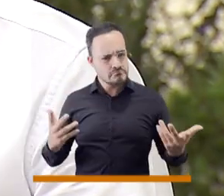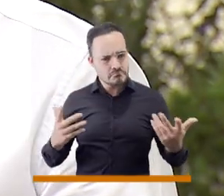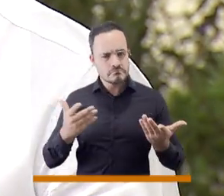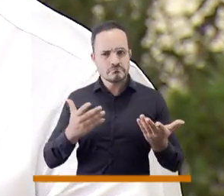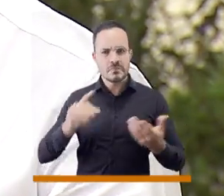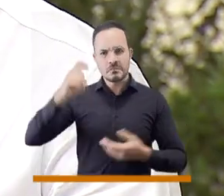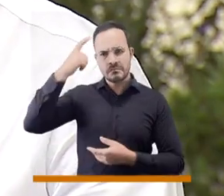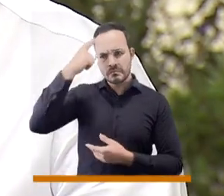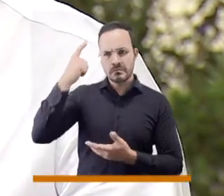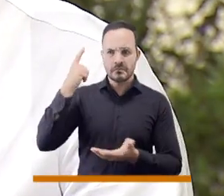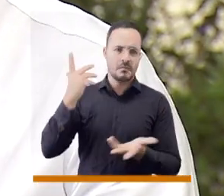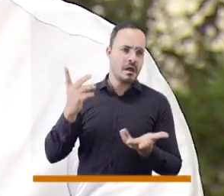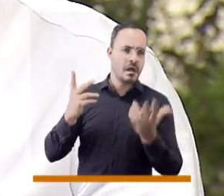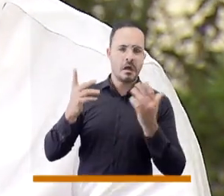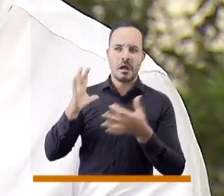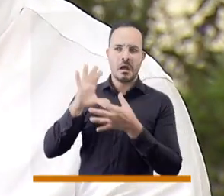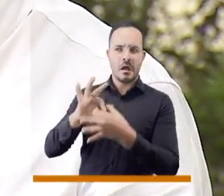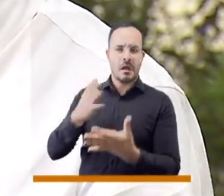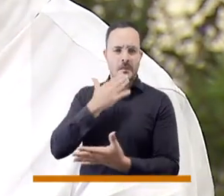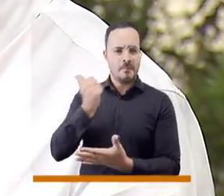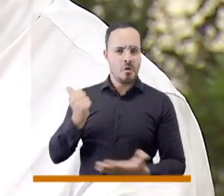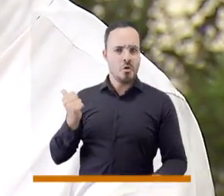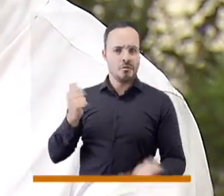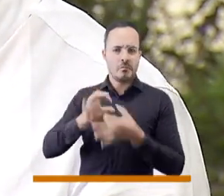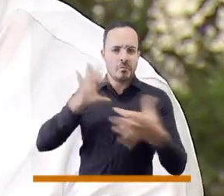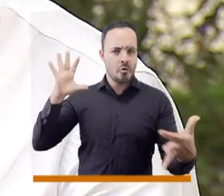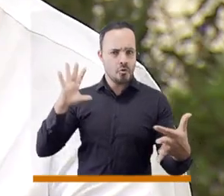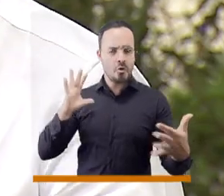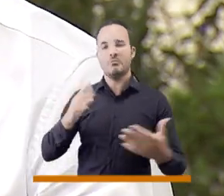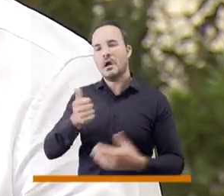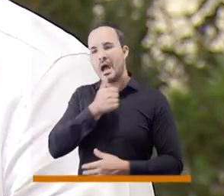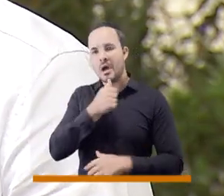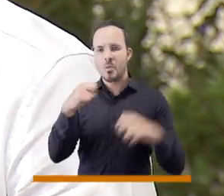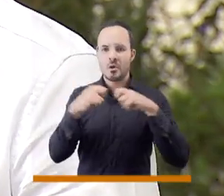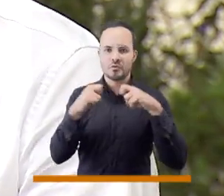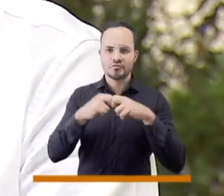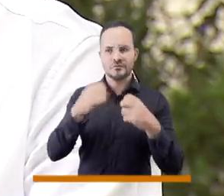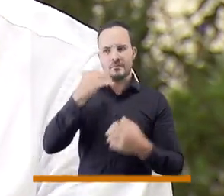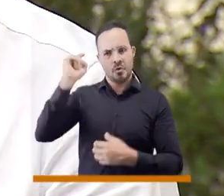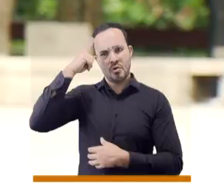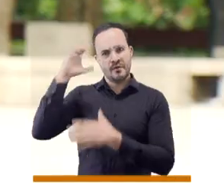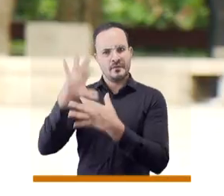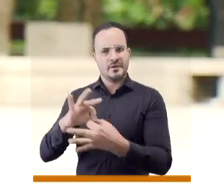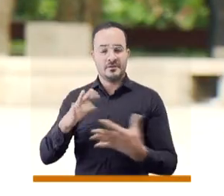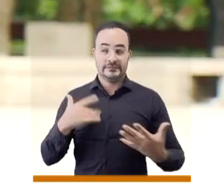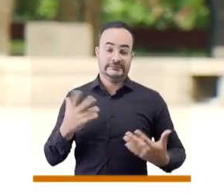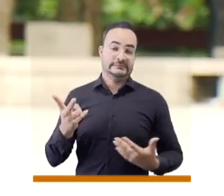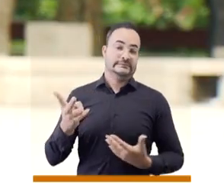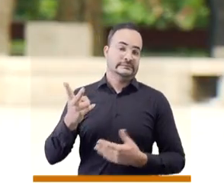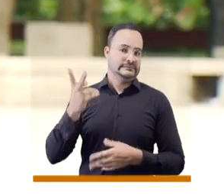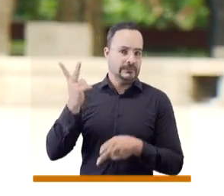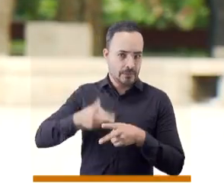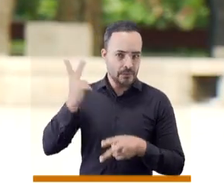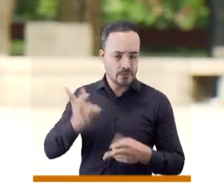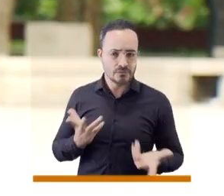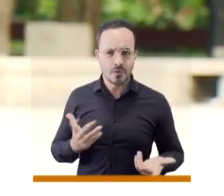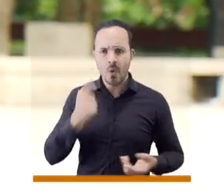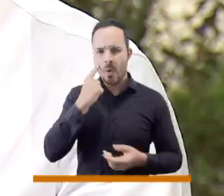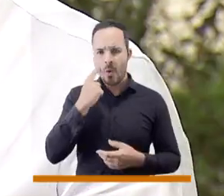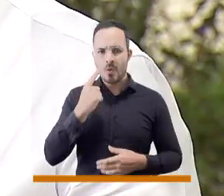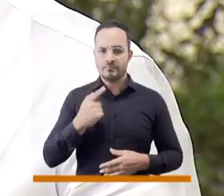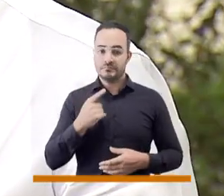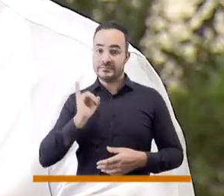el 7 de junio, que iba a tratar de estatizar los servicios públicos. Eso es bien complejo. Entonces, terminar Hidroituango, si